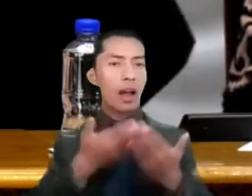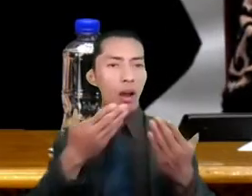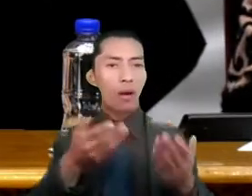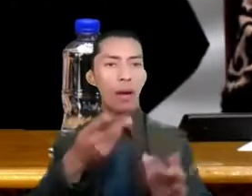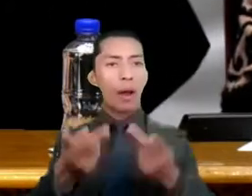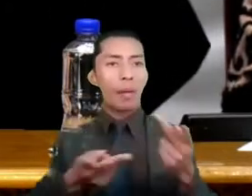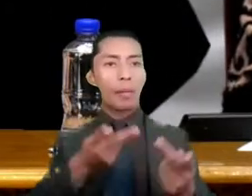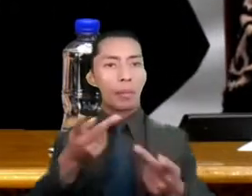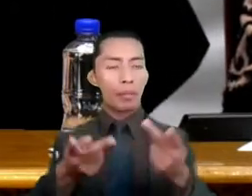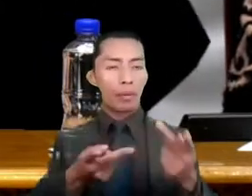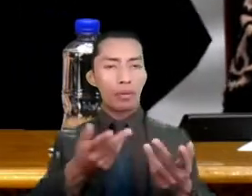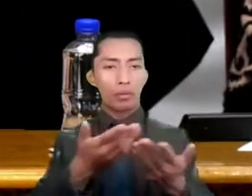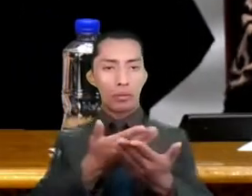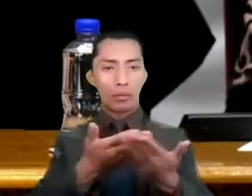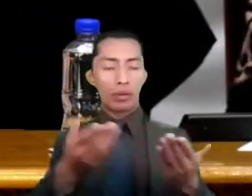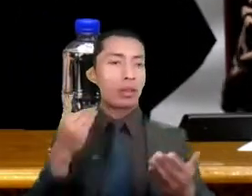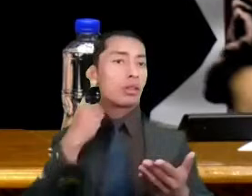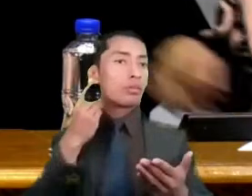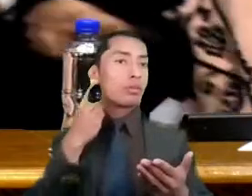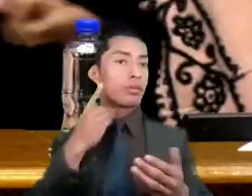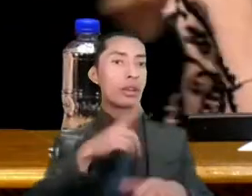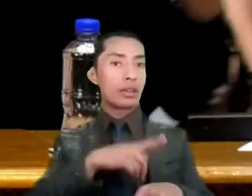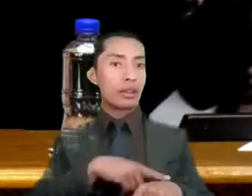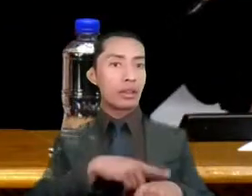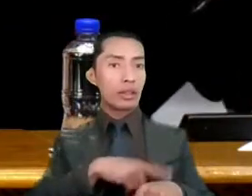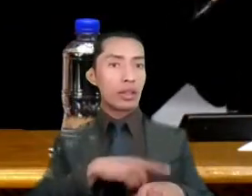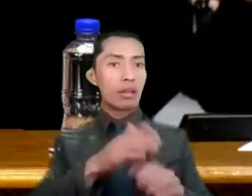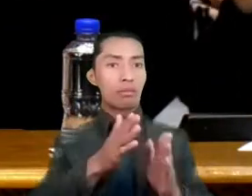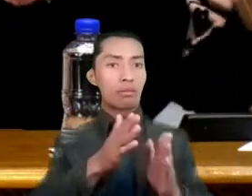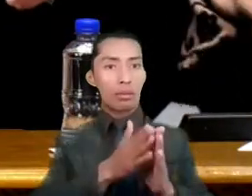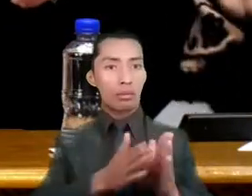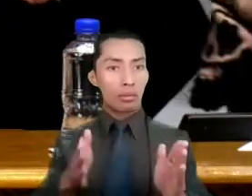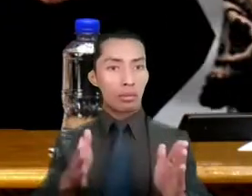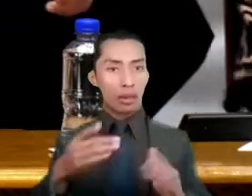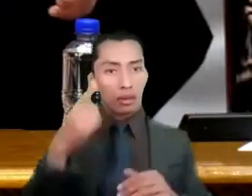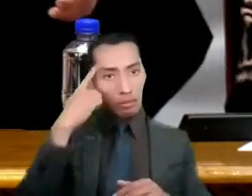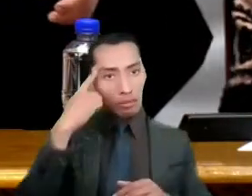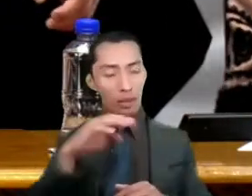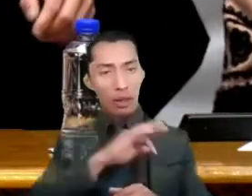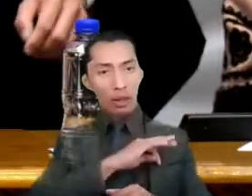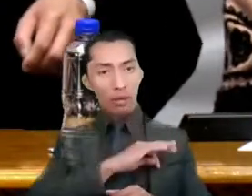si extendemos el tiempo de participación.